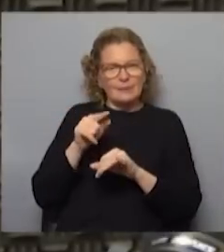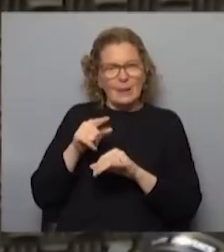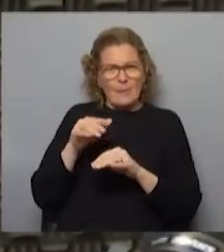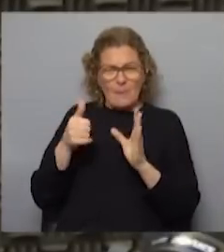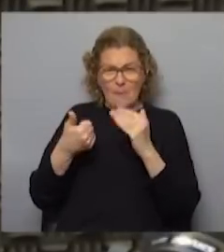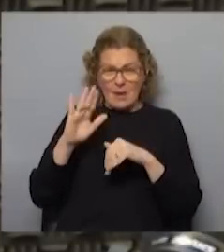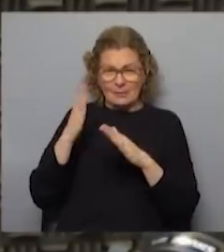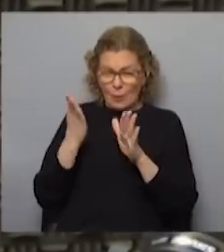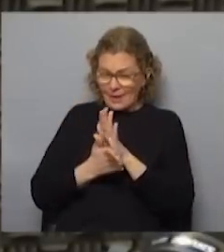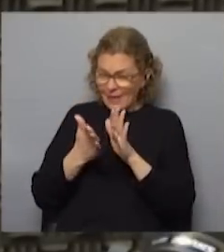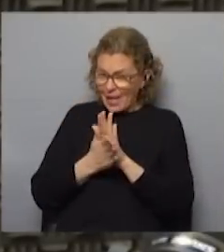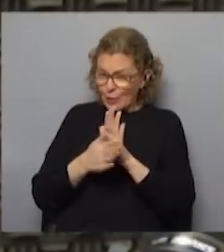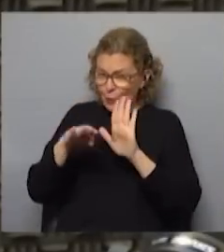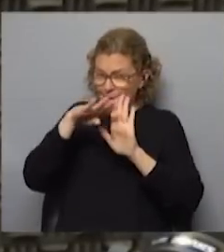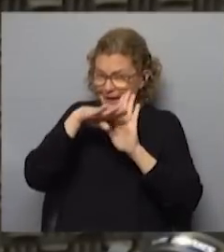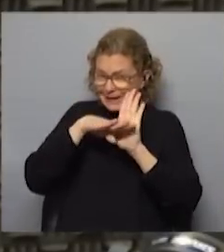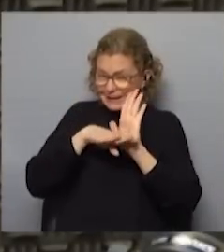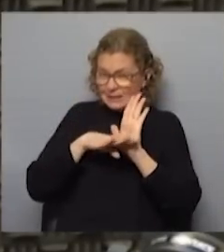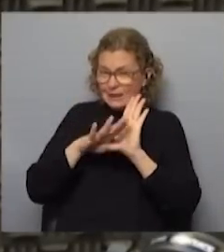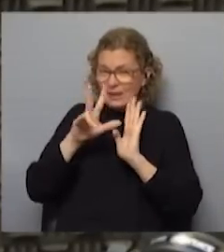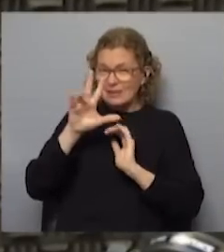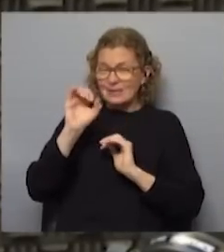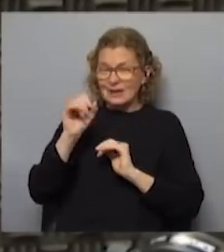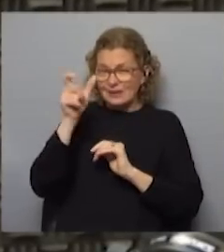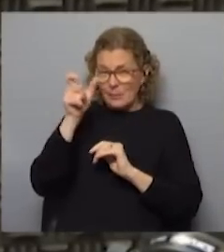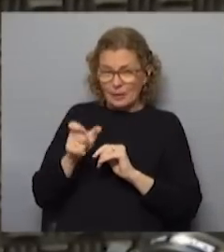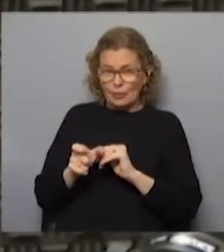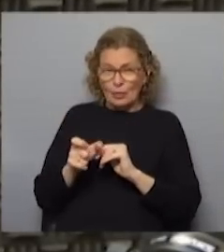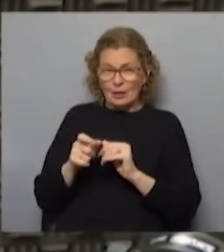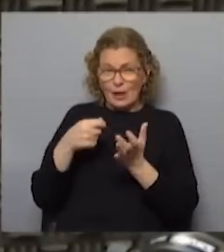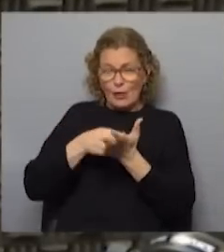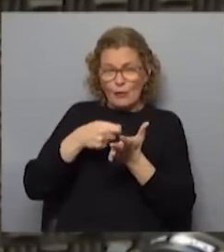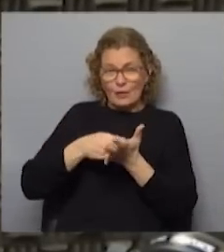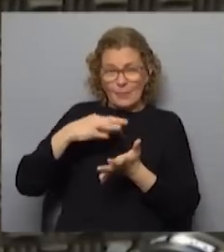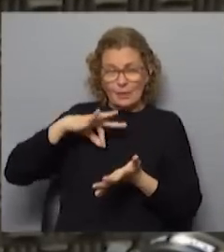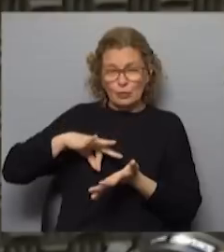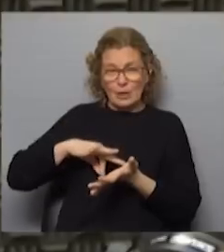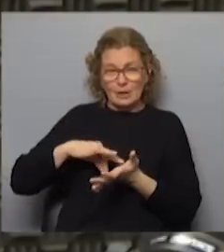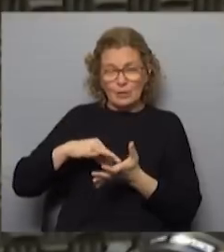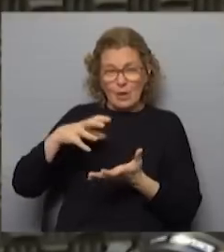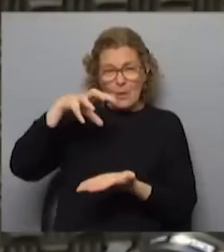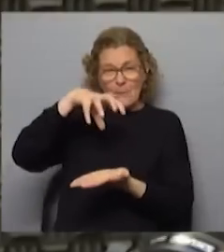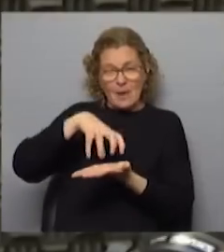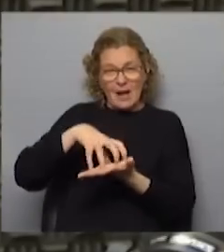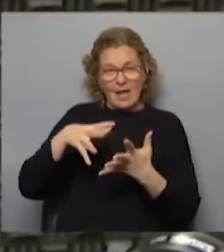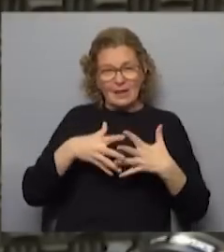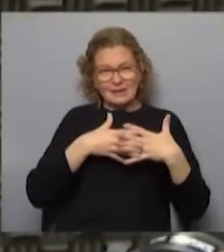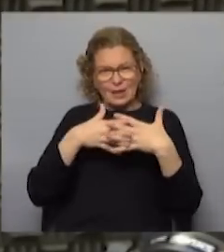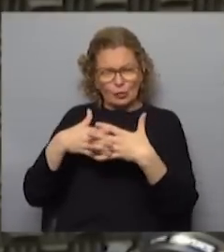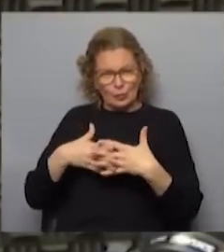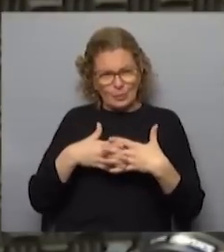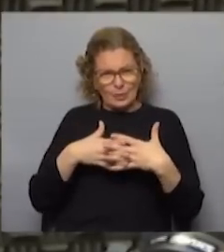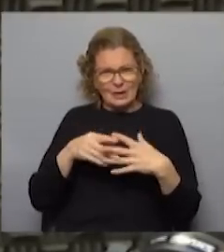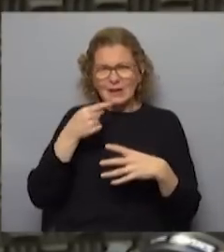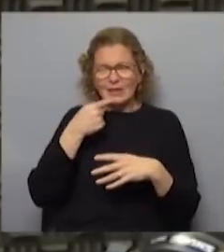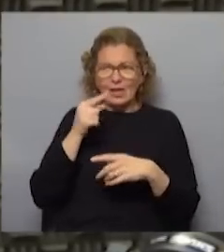grave acá en estos archivos que es una lista de por lo menos 30 agentes que cobraban sueldo de la embajada norteamericana y que